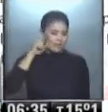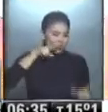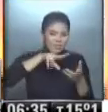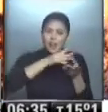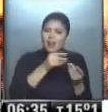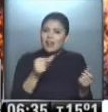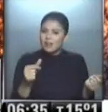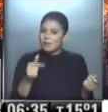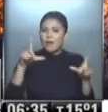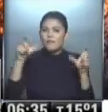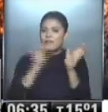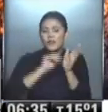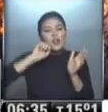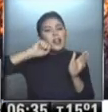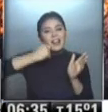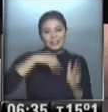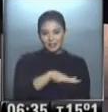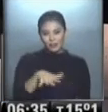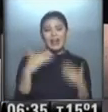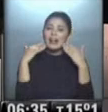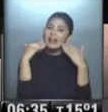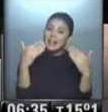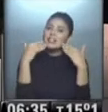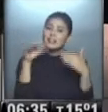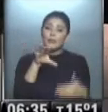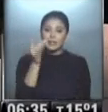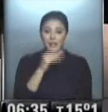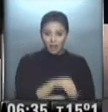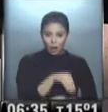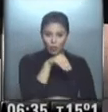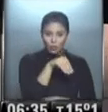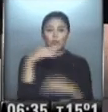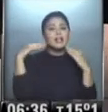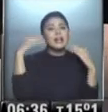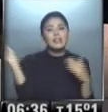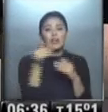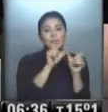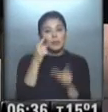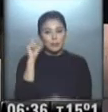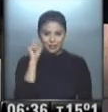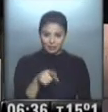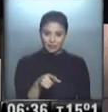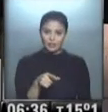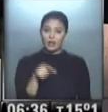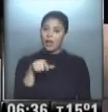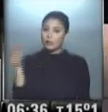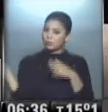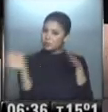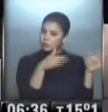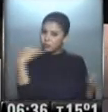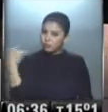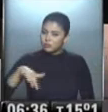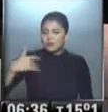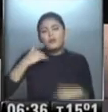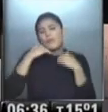azul. Una foto hermosa de Caleta Olivia. Gracias, Santa Cruz. Gracias, santacruceños. Que mucho viento tienen hoy,